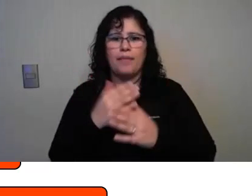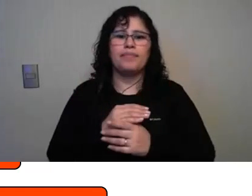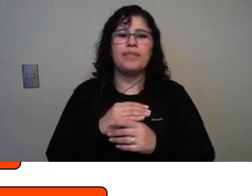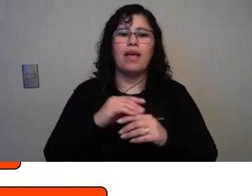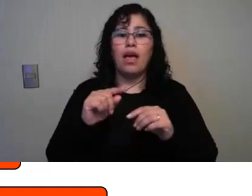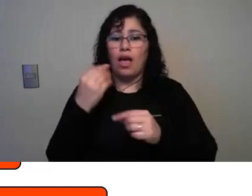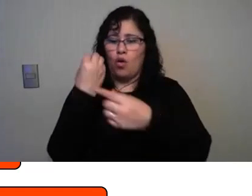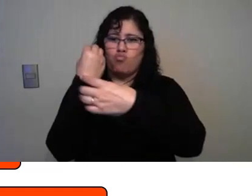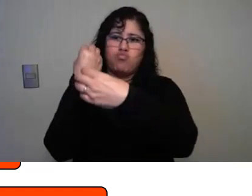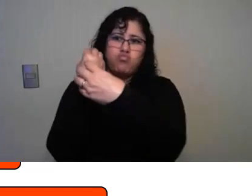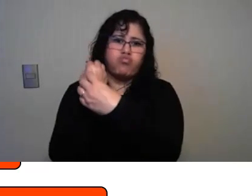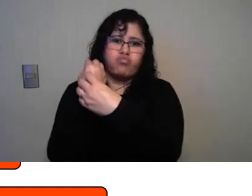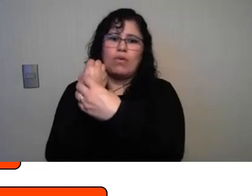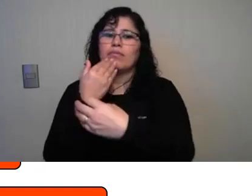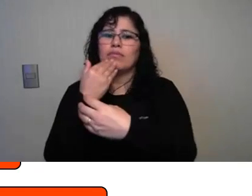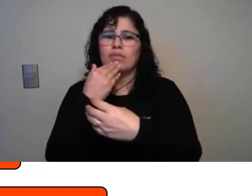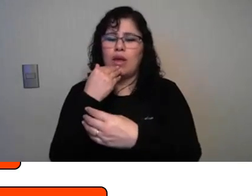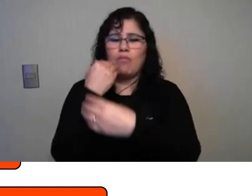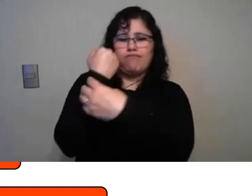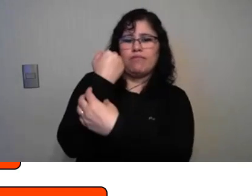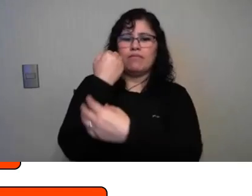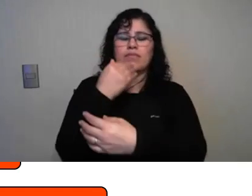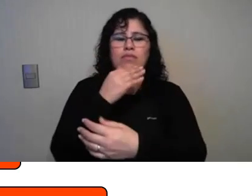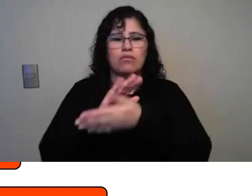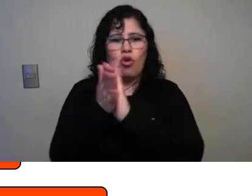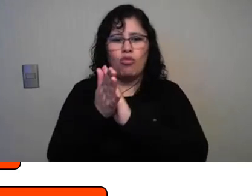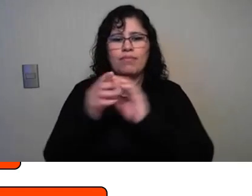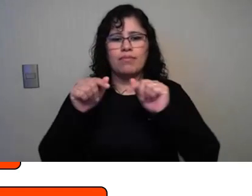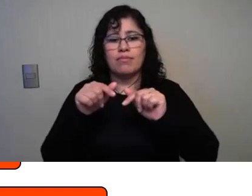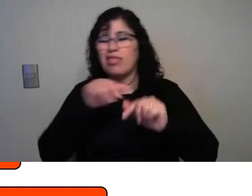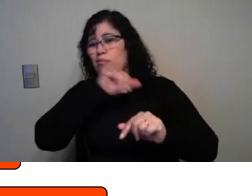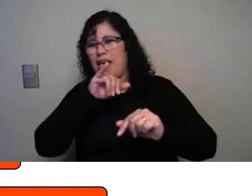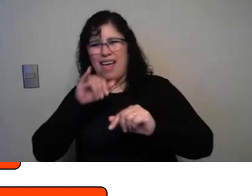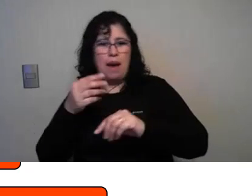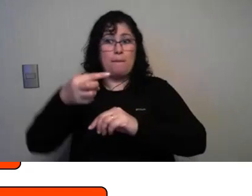la protuberancia y el mesencéfalo. Y finalmente, posterior al